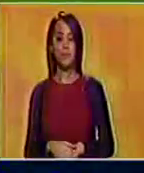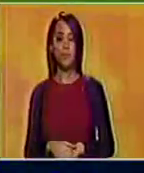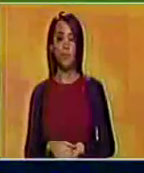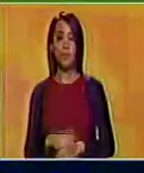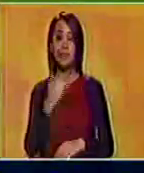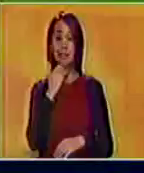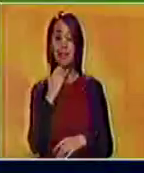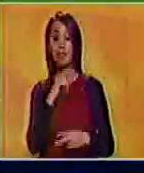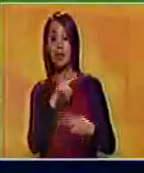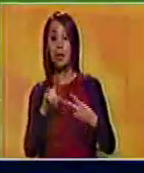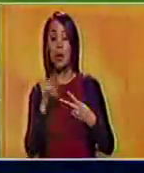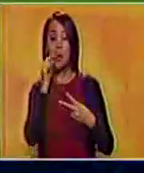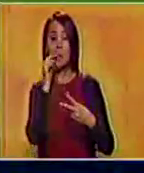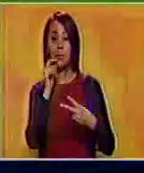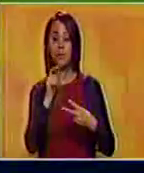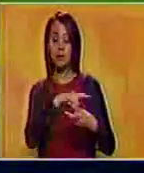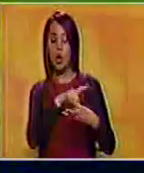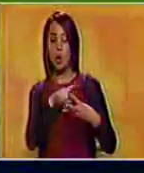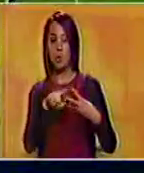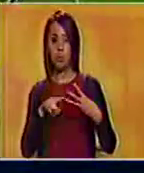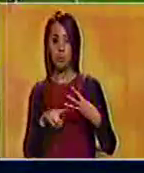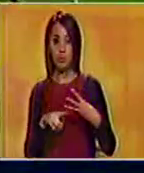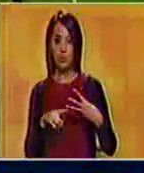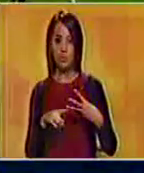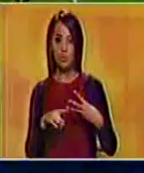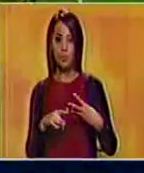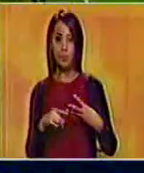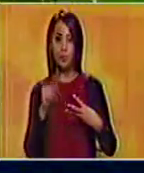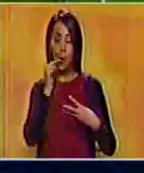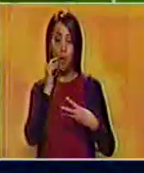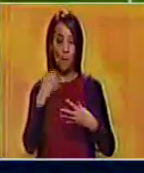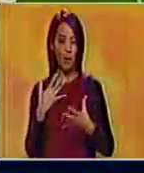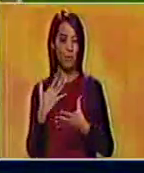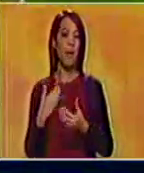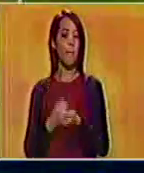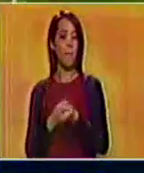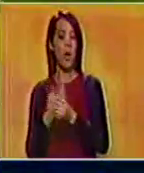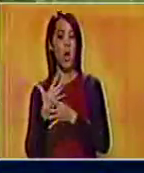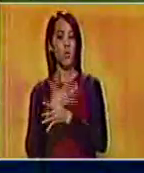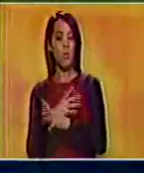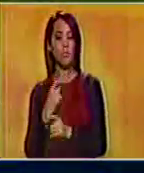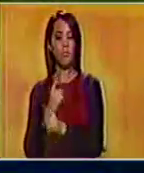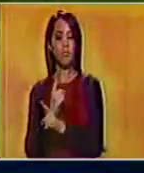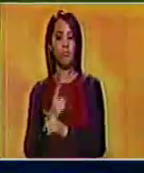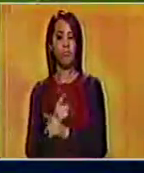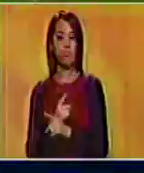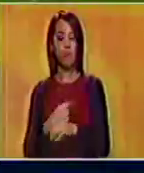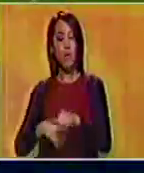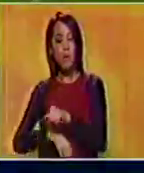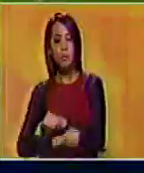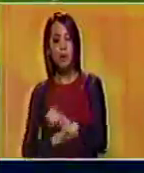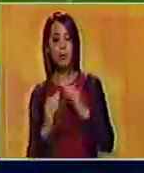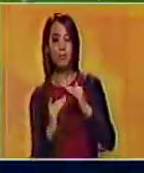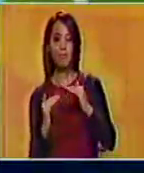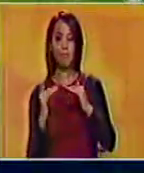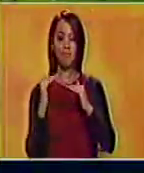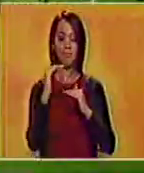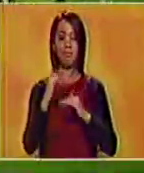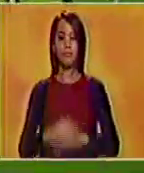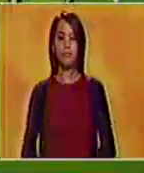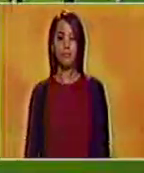Coman, Robert Lewandowski, Joshua Kimmich, Corentin Tolisso y otro par de Arjen Robben le dieron el pase a semifinales a los